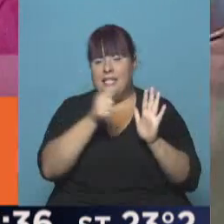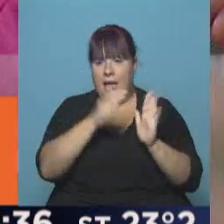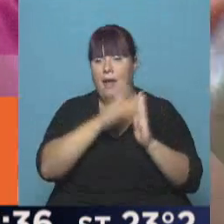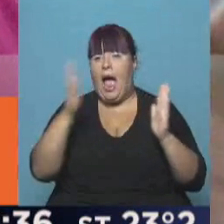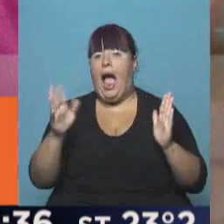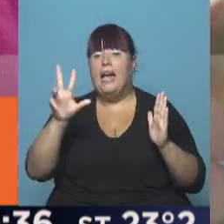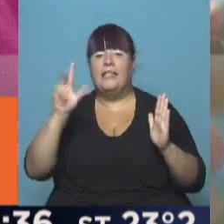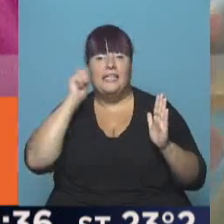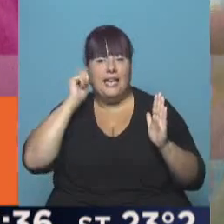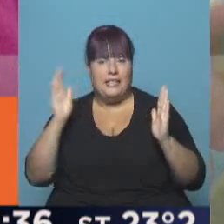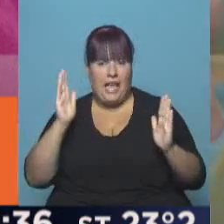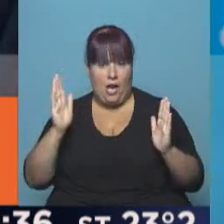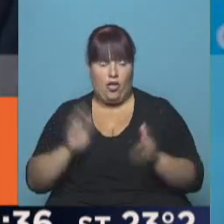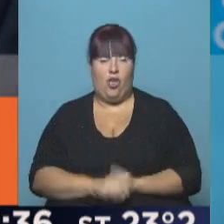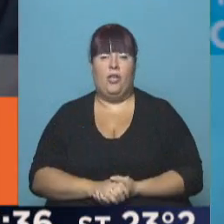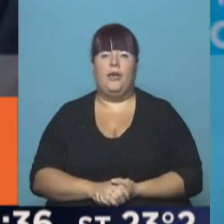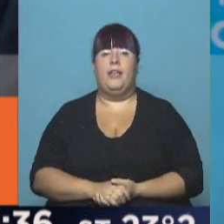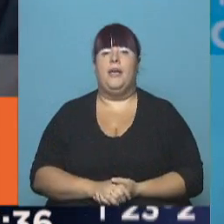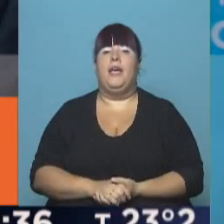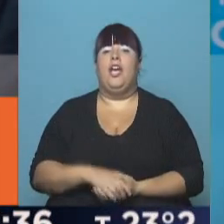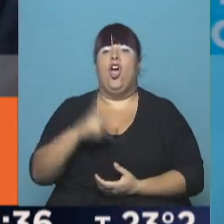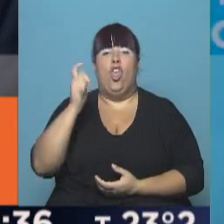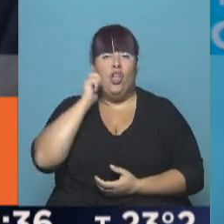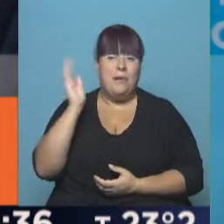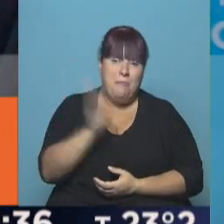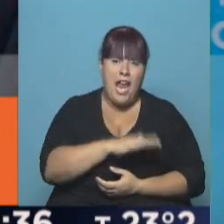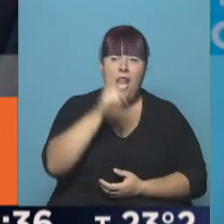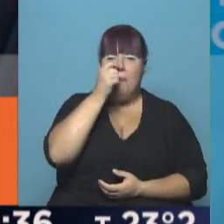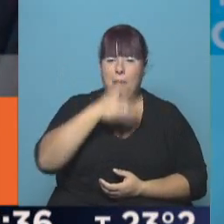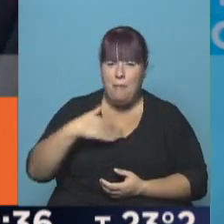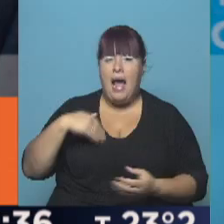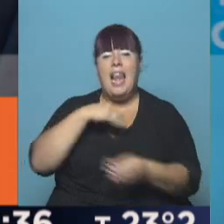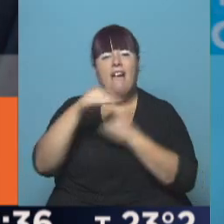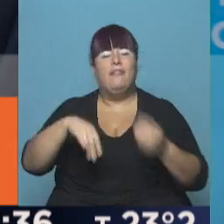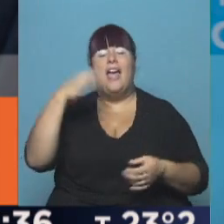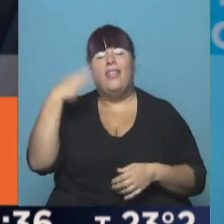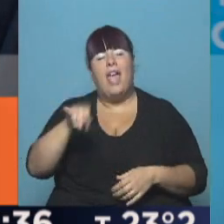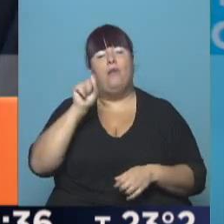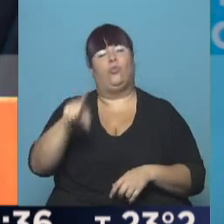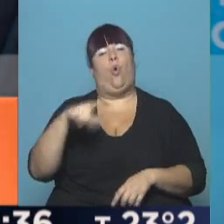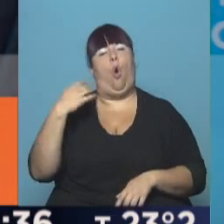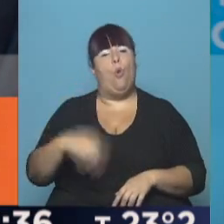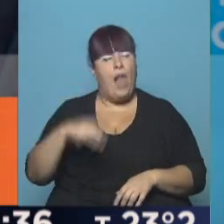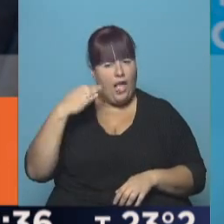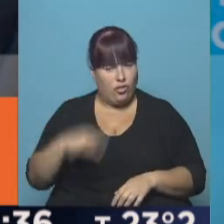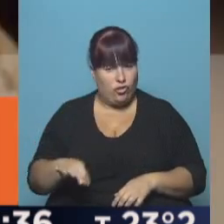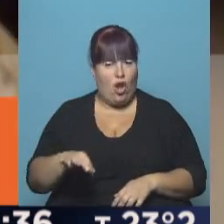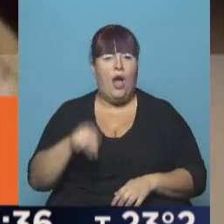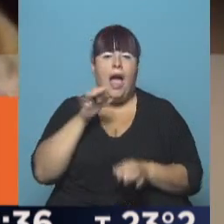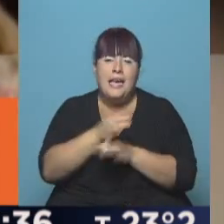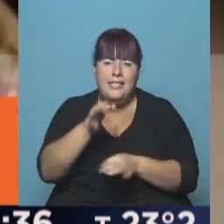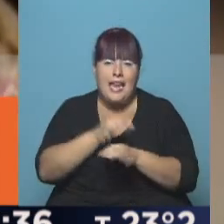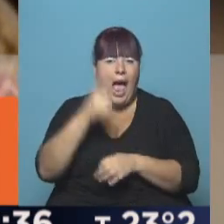y los 3 años de edad por debajo de los 2 años de edad los padres la familia tienen una obligación en los aprendizajes